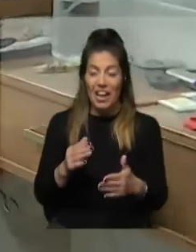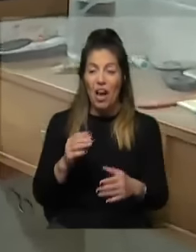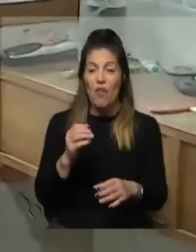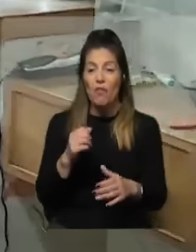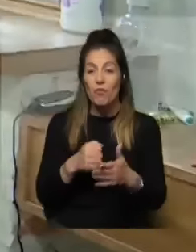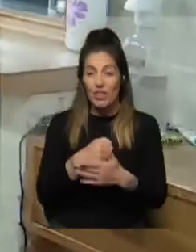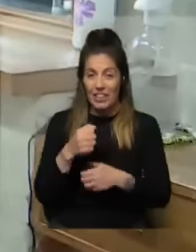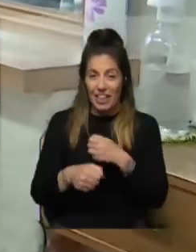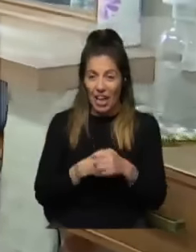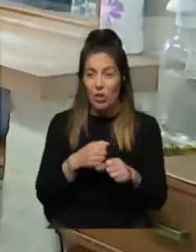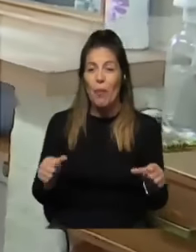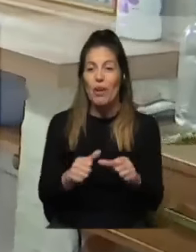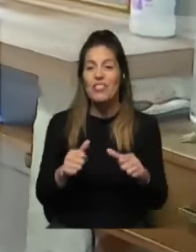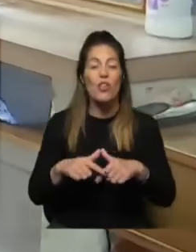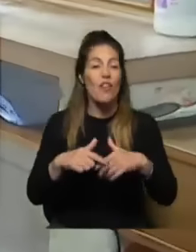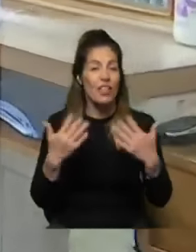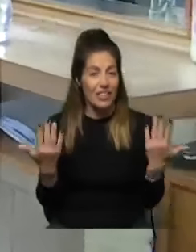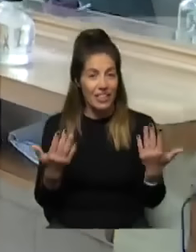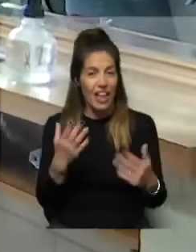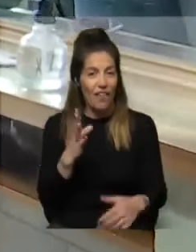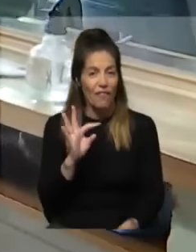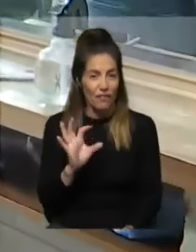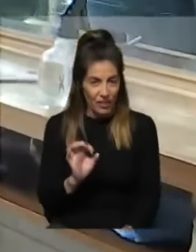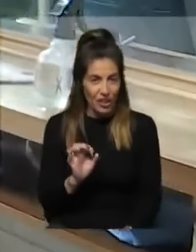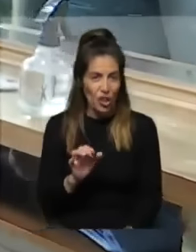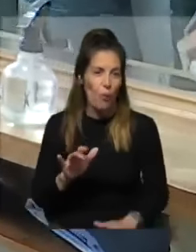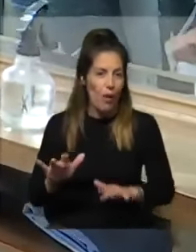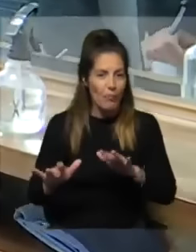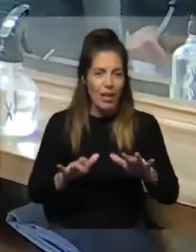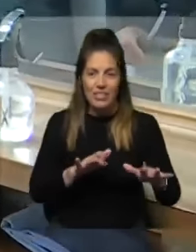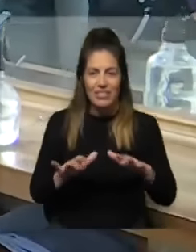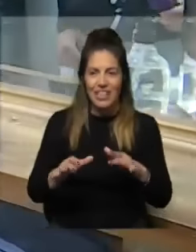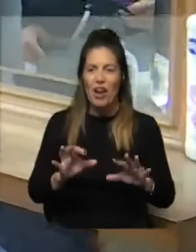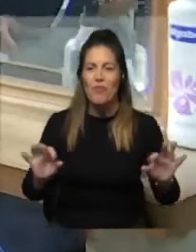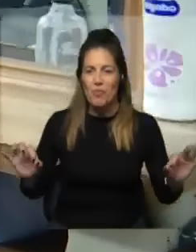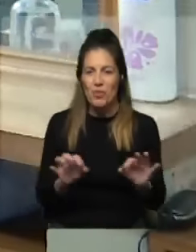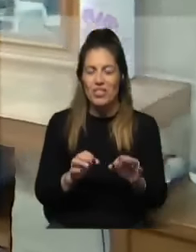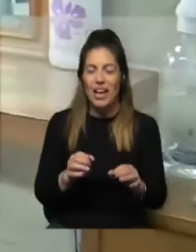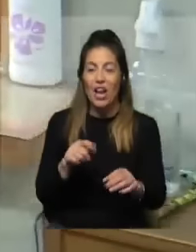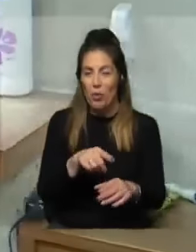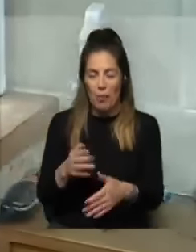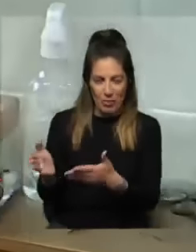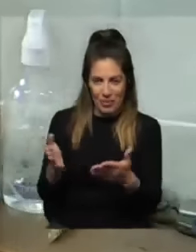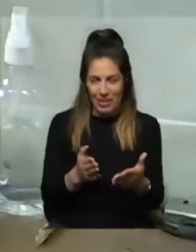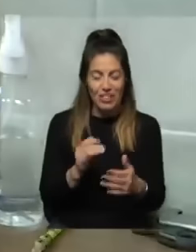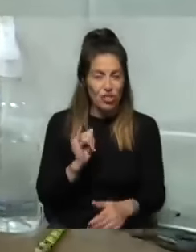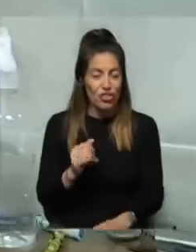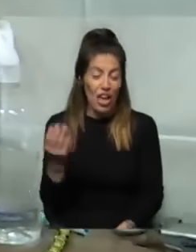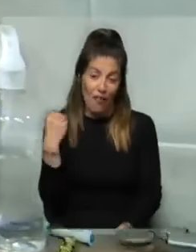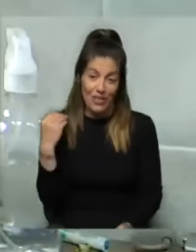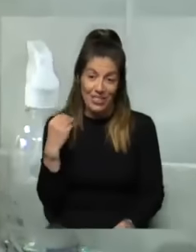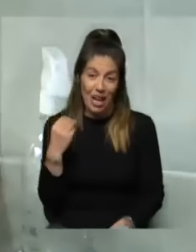hacer una fiestita a fin de año. Fito Gali va a pasar música en el estudio, así que bueno, lo vamos a convocar. Ahí, avísame bueno. Con